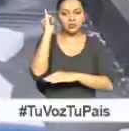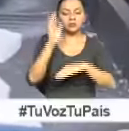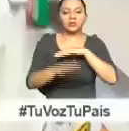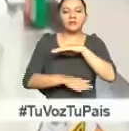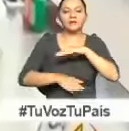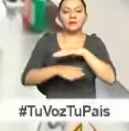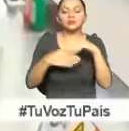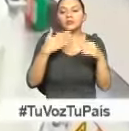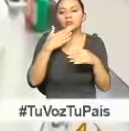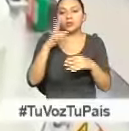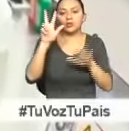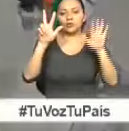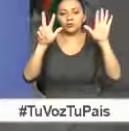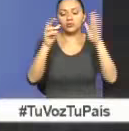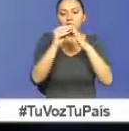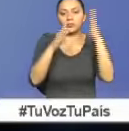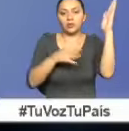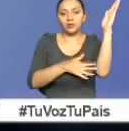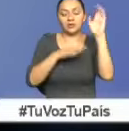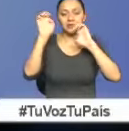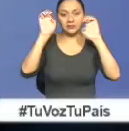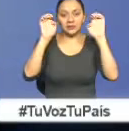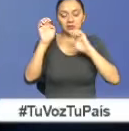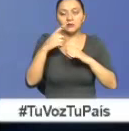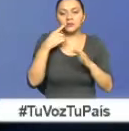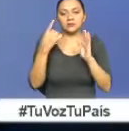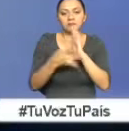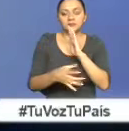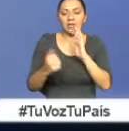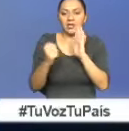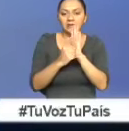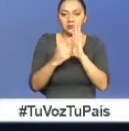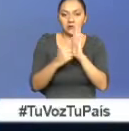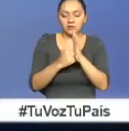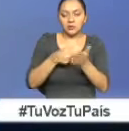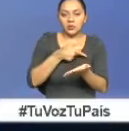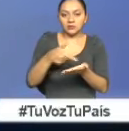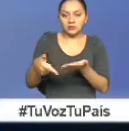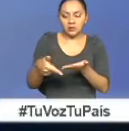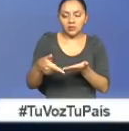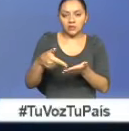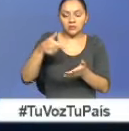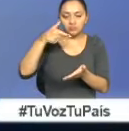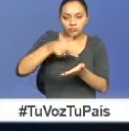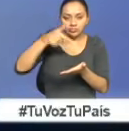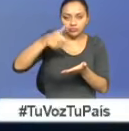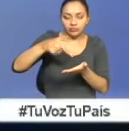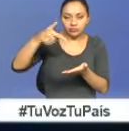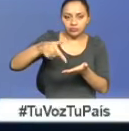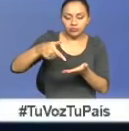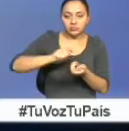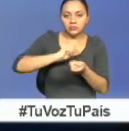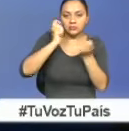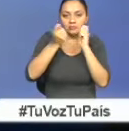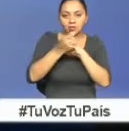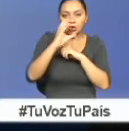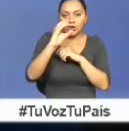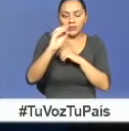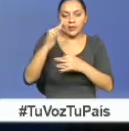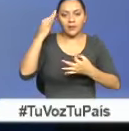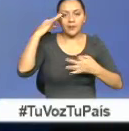a través de 8 proyectos estratégicos en acero plano, astillero, siderurgia, refinación de cobre, pulpa de